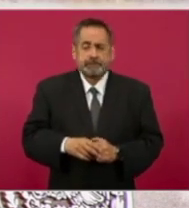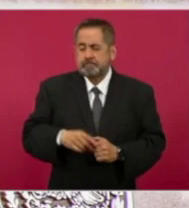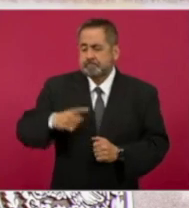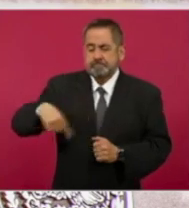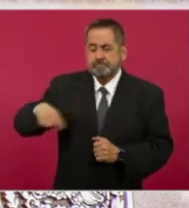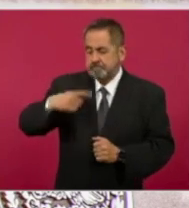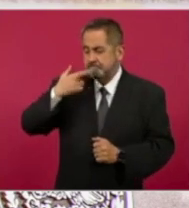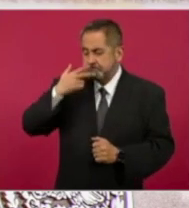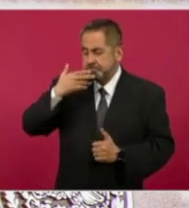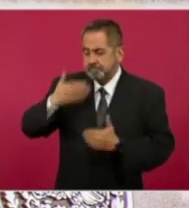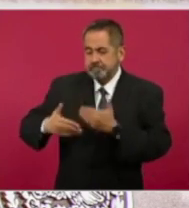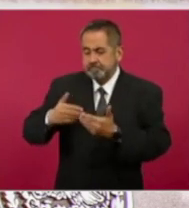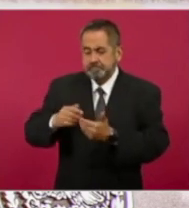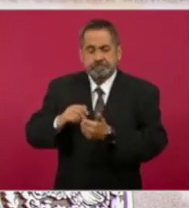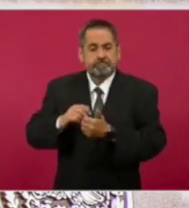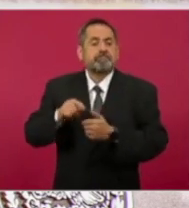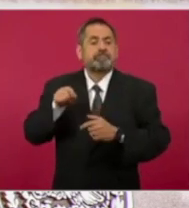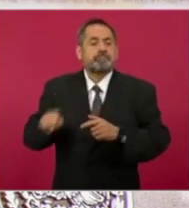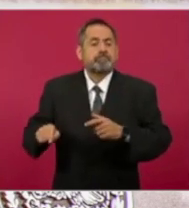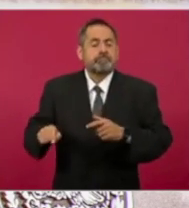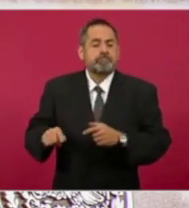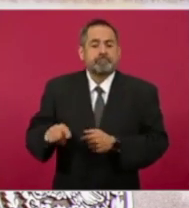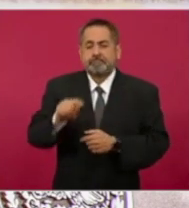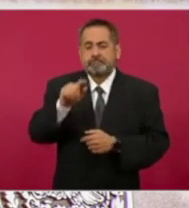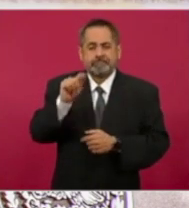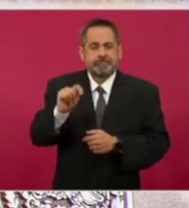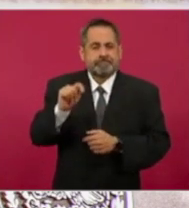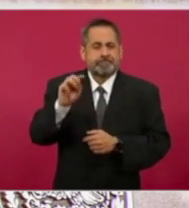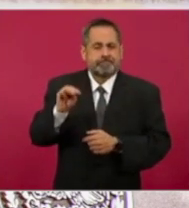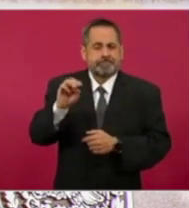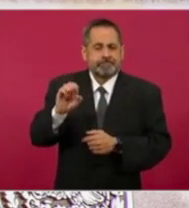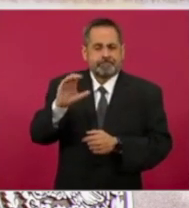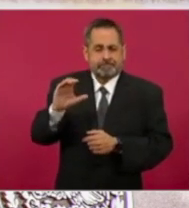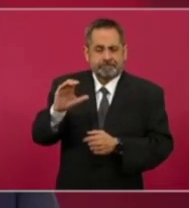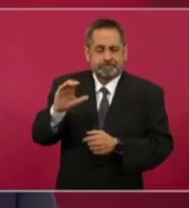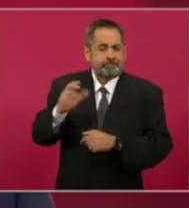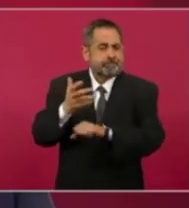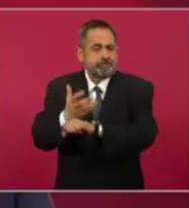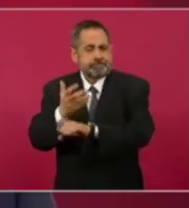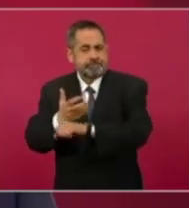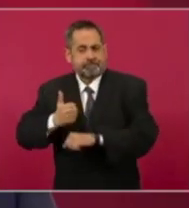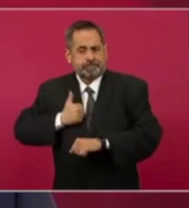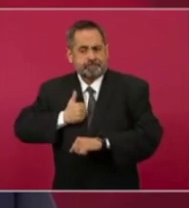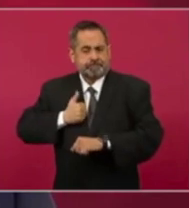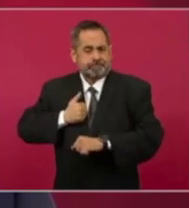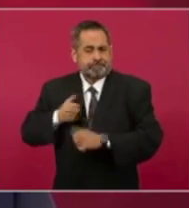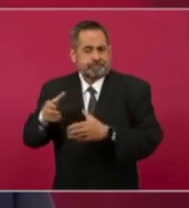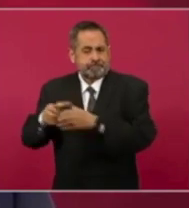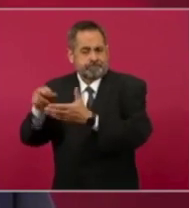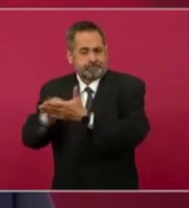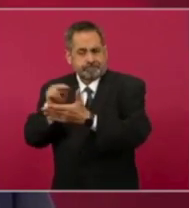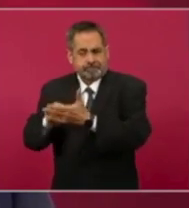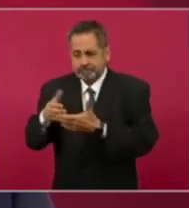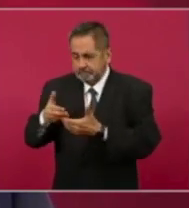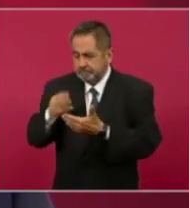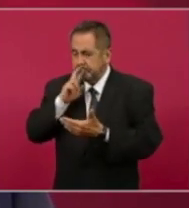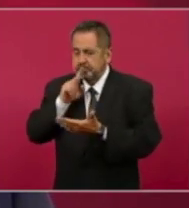mejorado el tratado económico y comercial con Estados Unidos y Canadá.